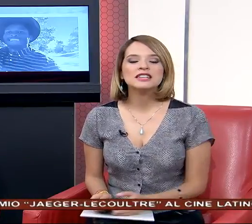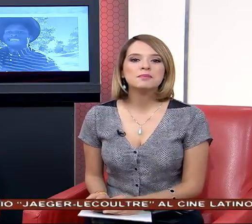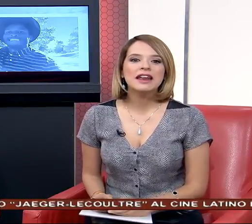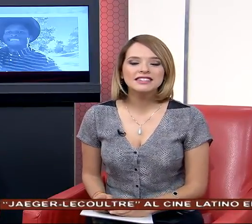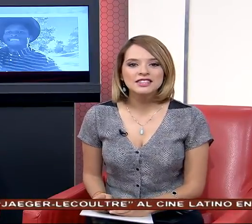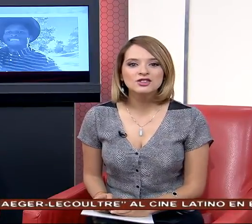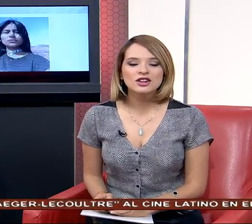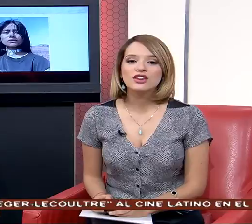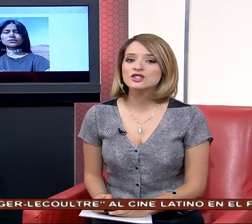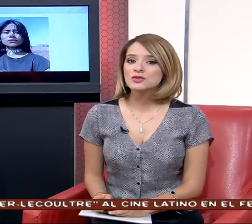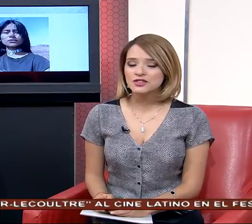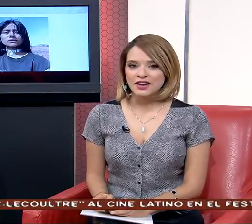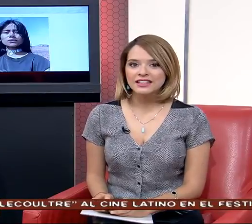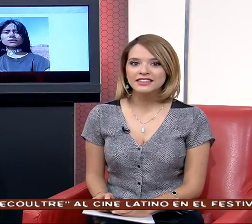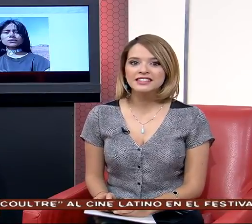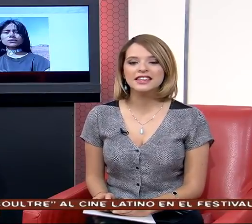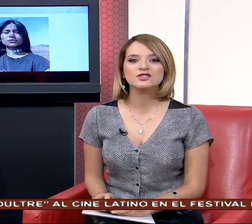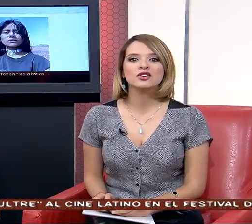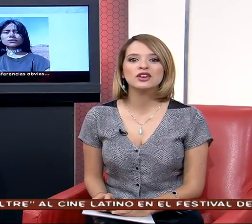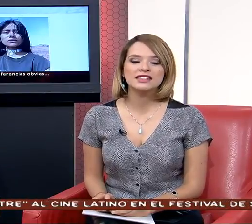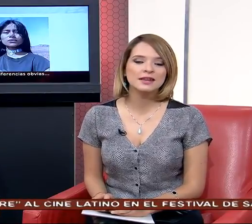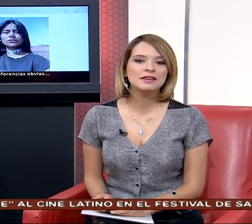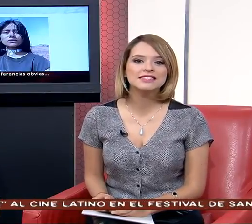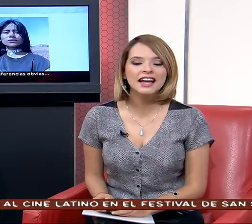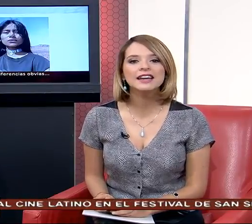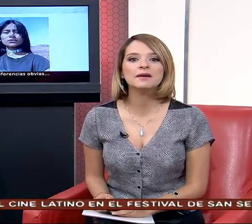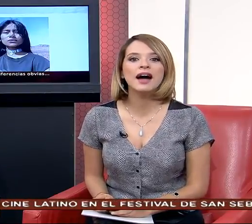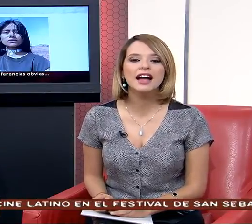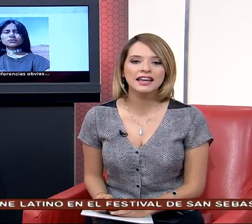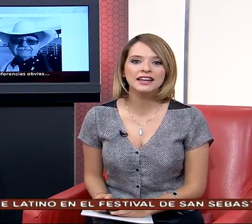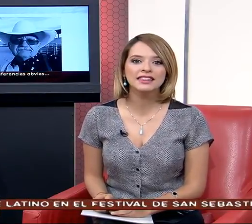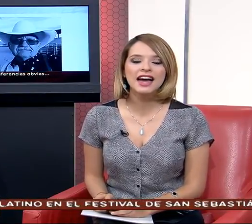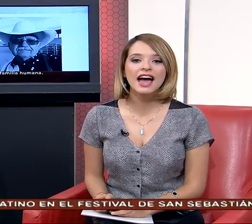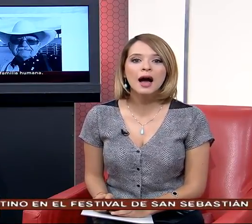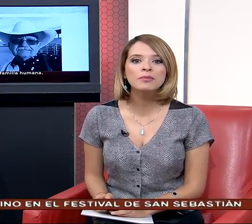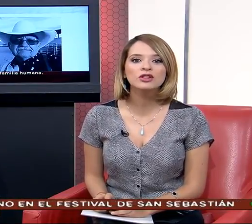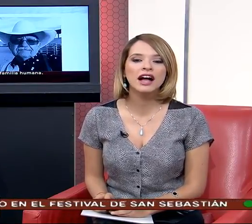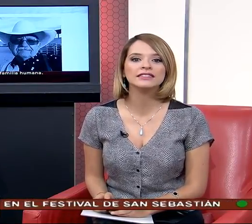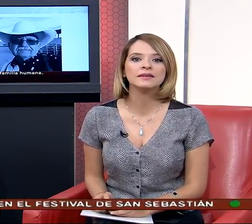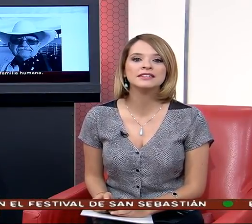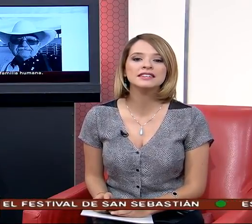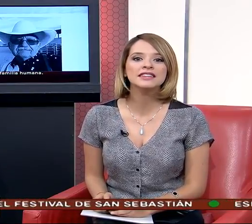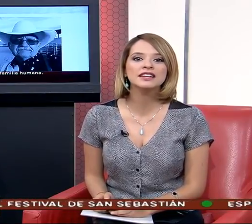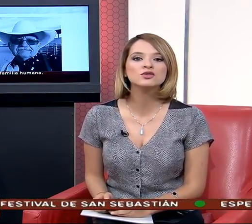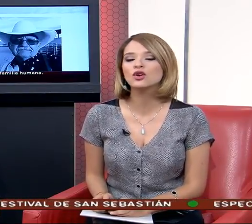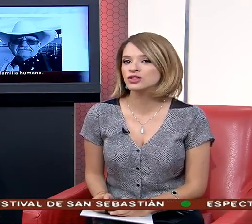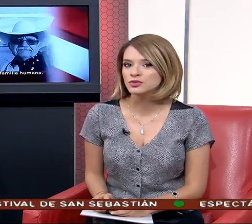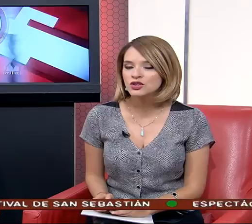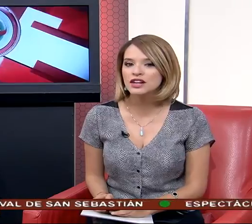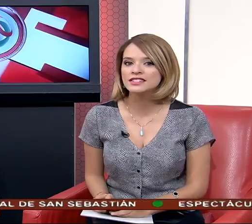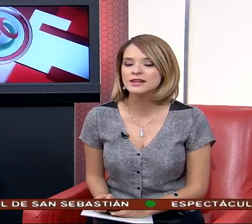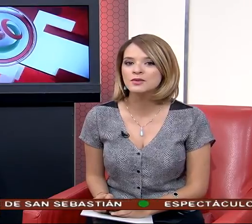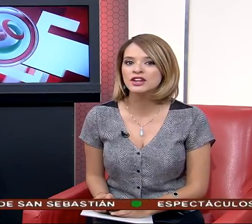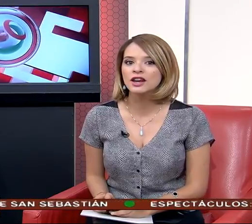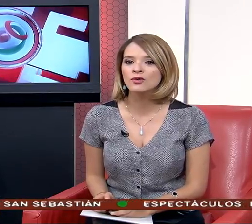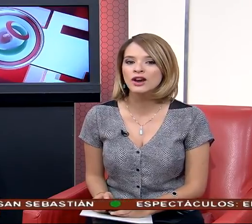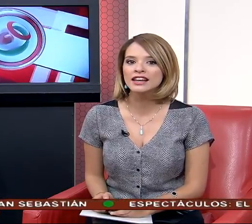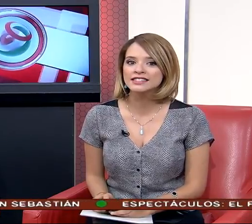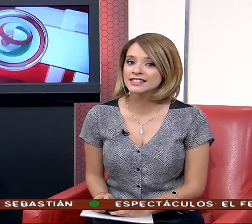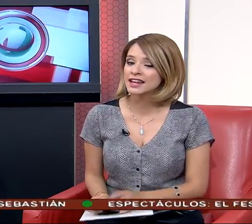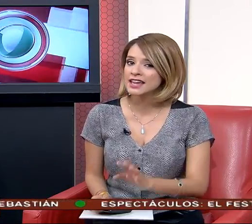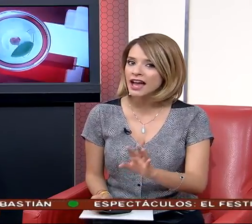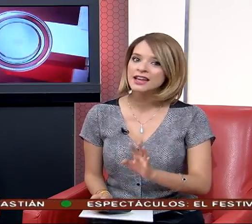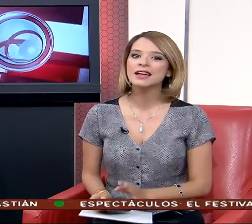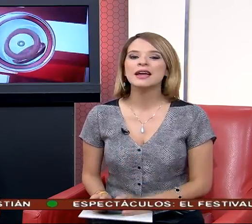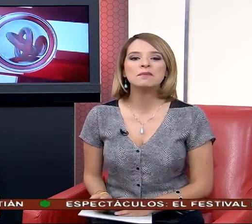Somos más parecidos de lo que somos diferentes. Esto es el mensaje que va a querer dar Apple a través de su contribución en la ceremonia inaugural